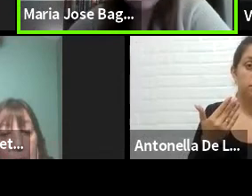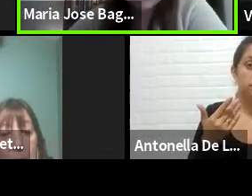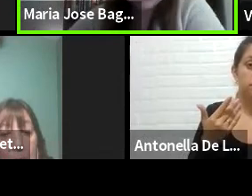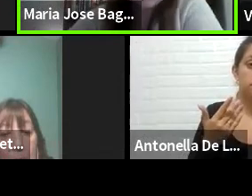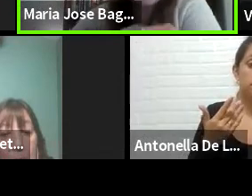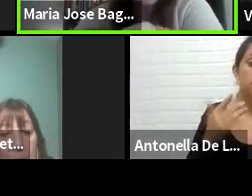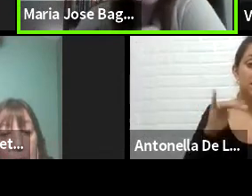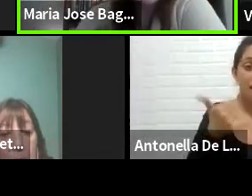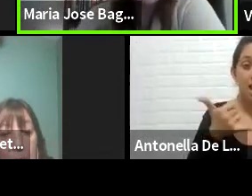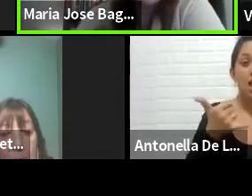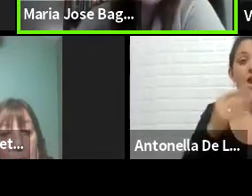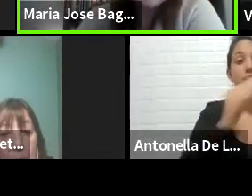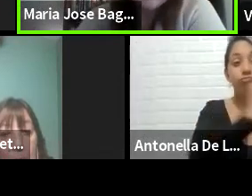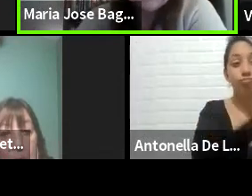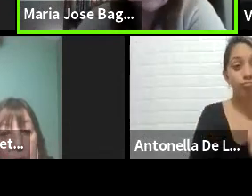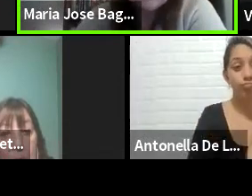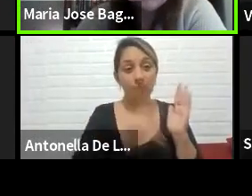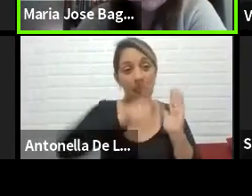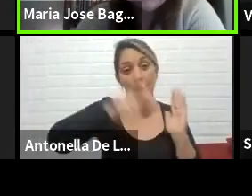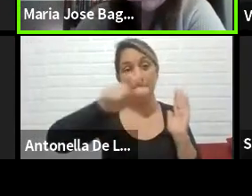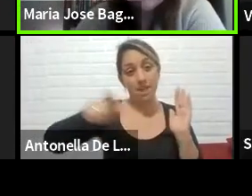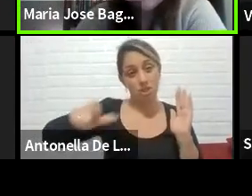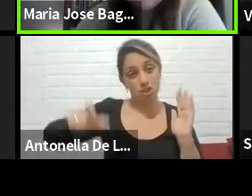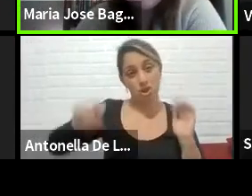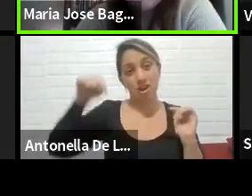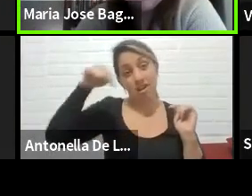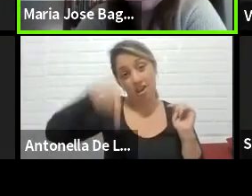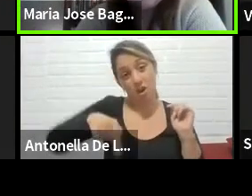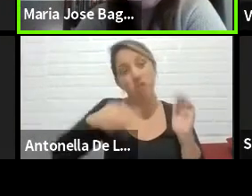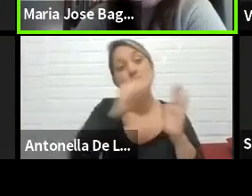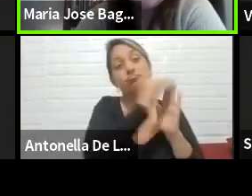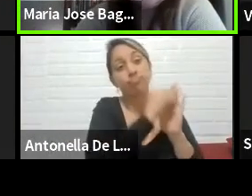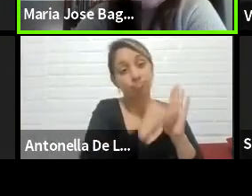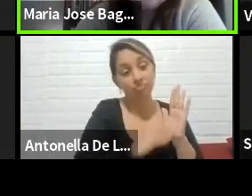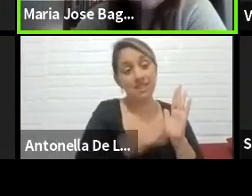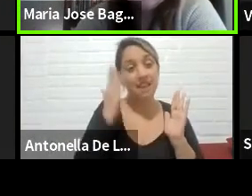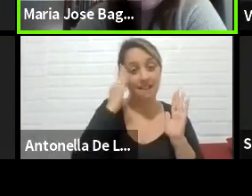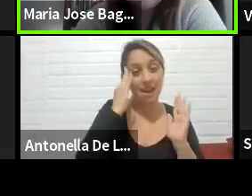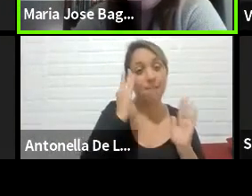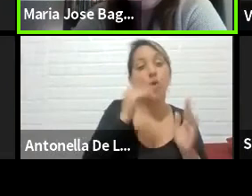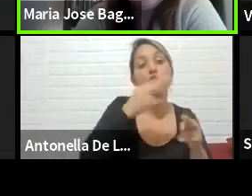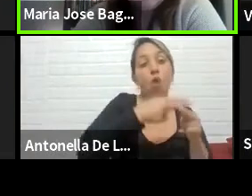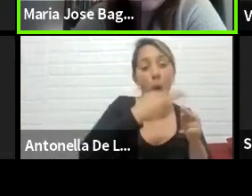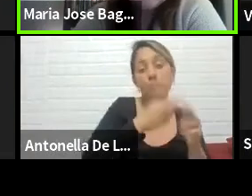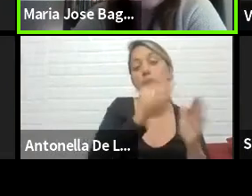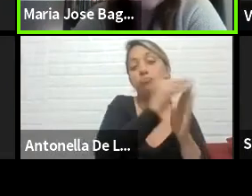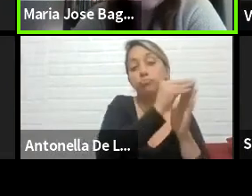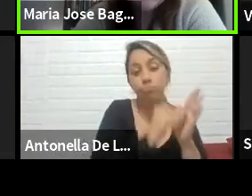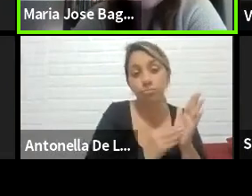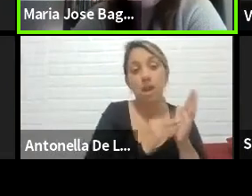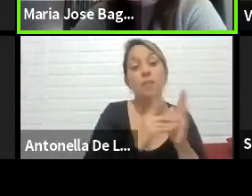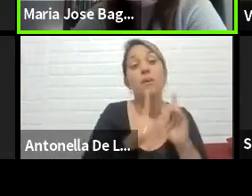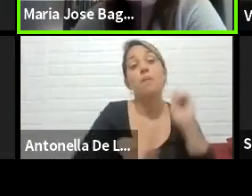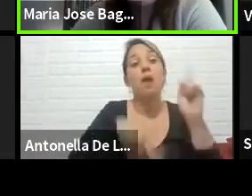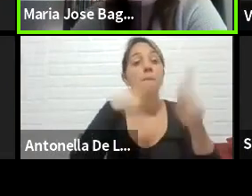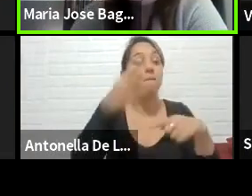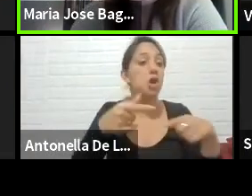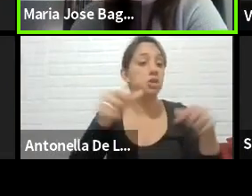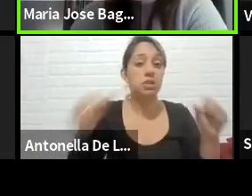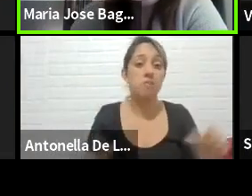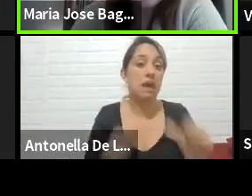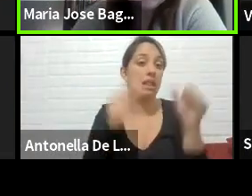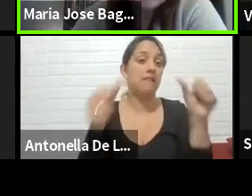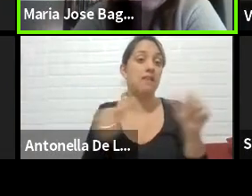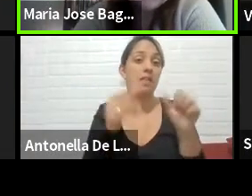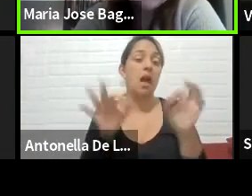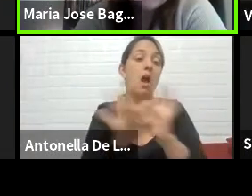las personas que se han inscripto, por lo tanto, para una nueva actividad y